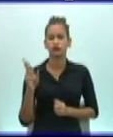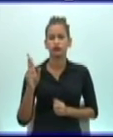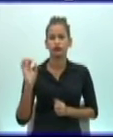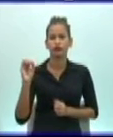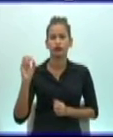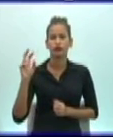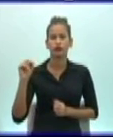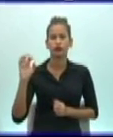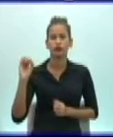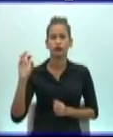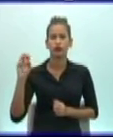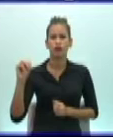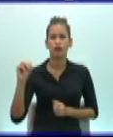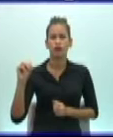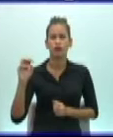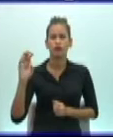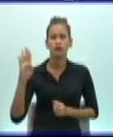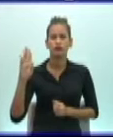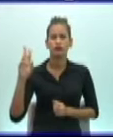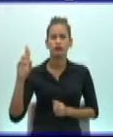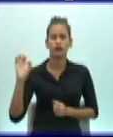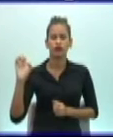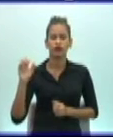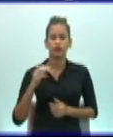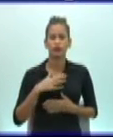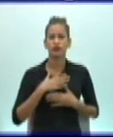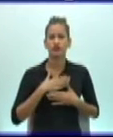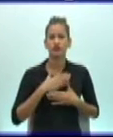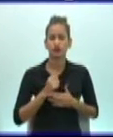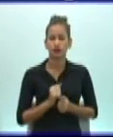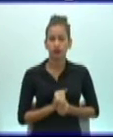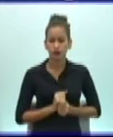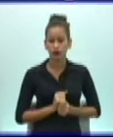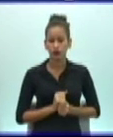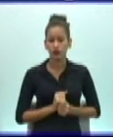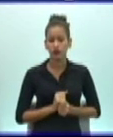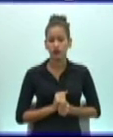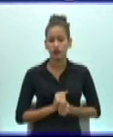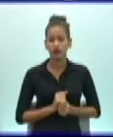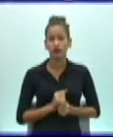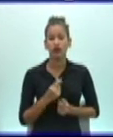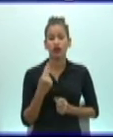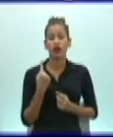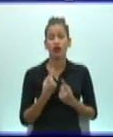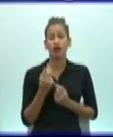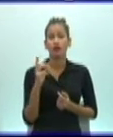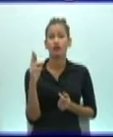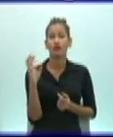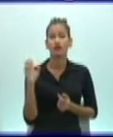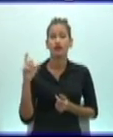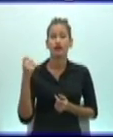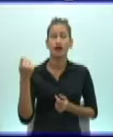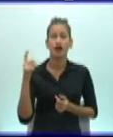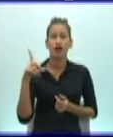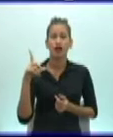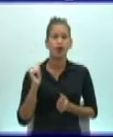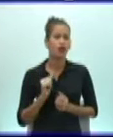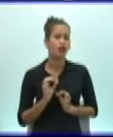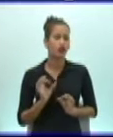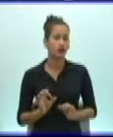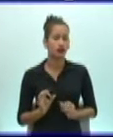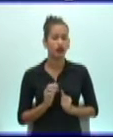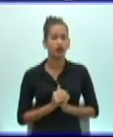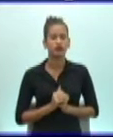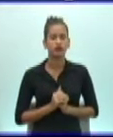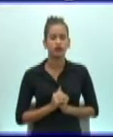y nos indica el sentido de pertenencia, y es algo real porque es precisamente el